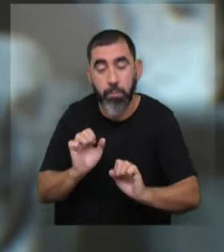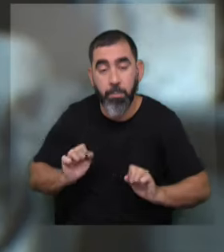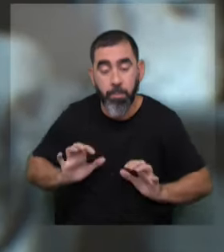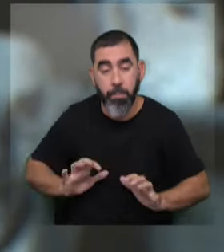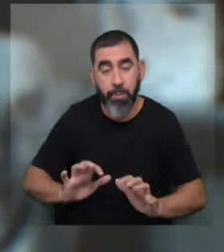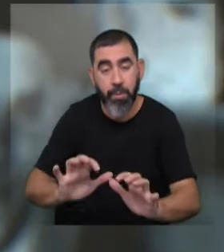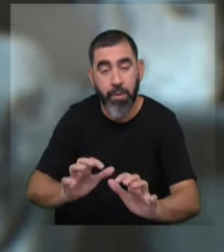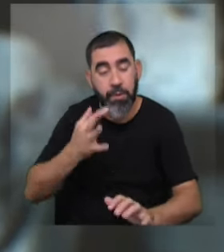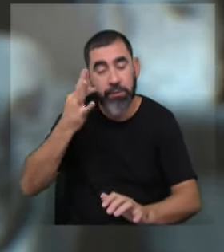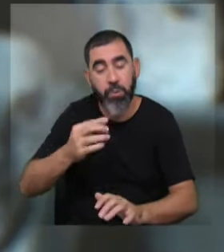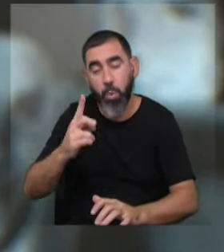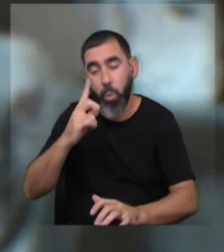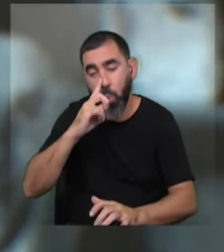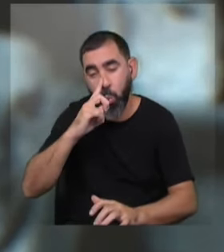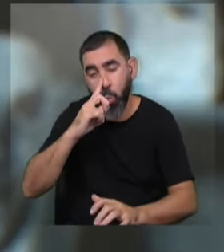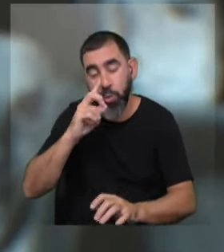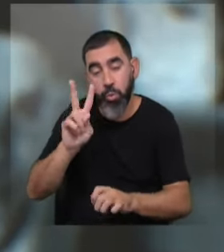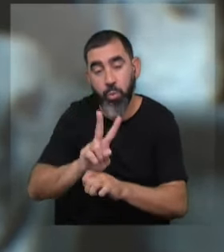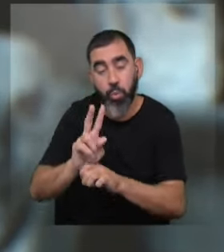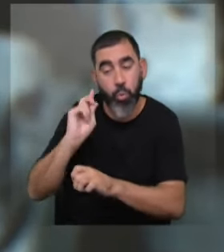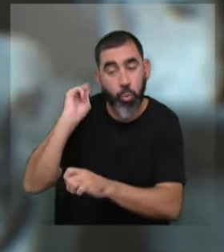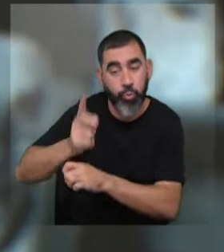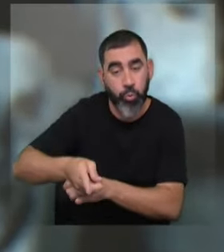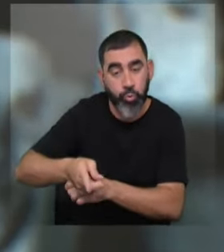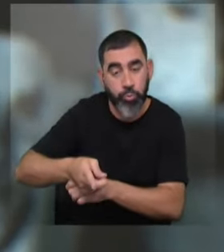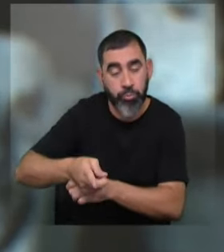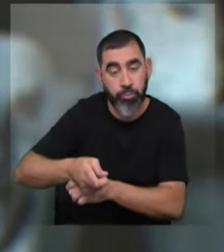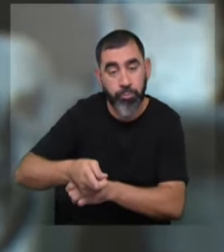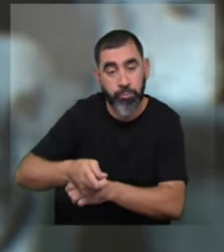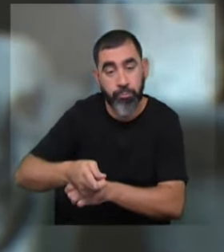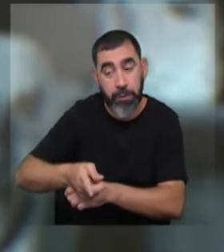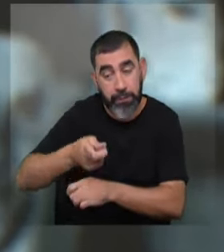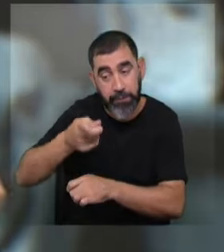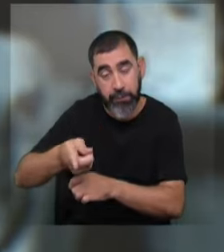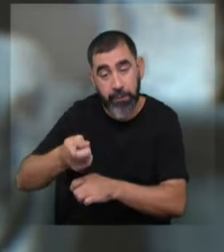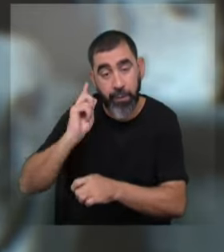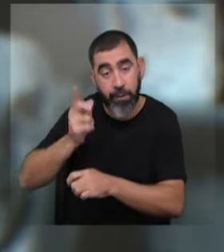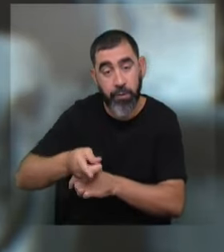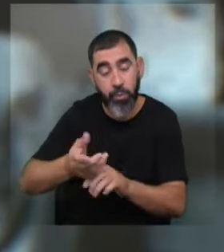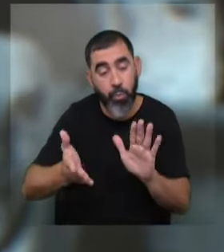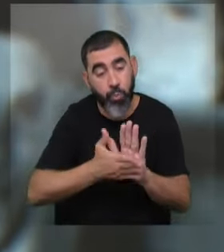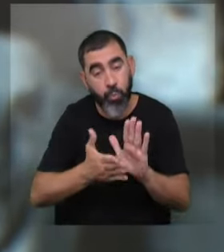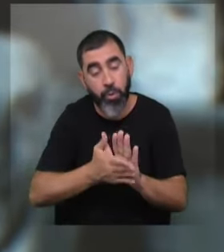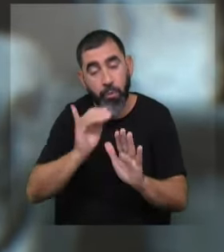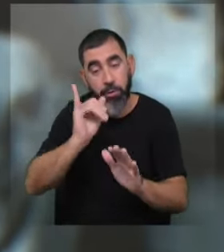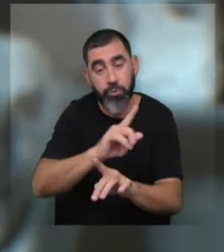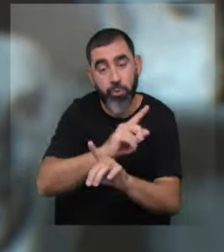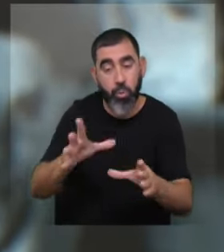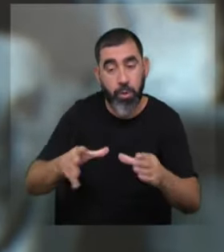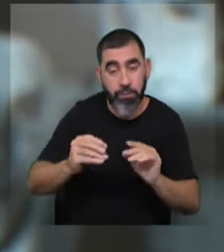preparación. Seguramente en junio va a ser el control de acusación, que es donde se decide qué prueba ingresa y qué no